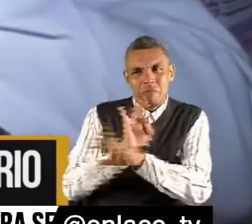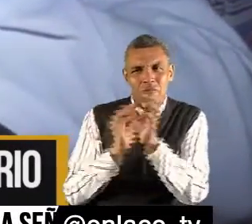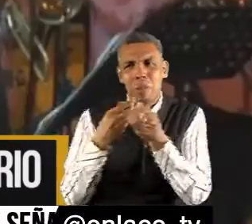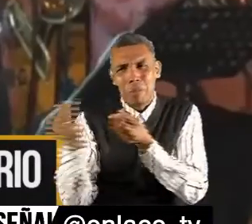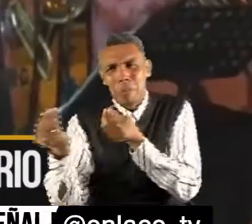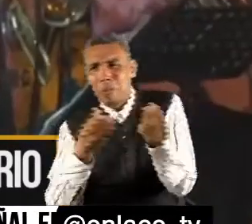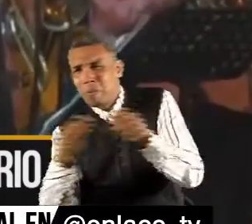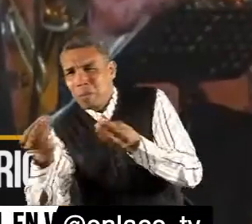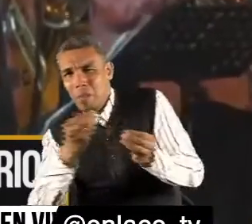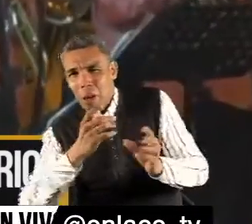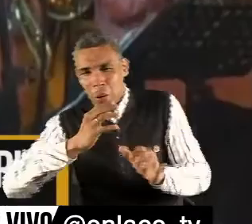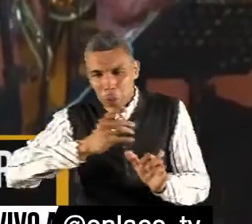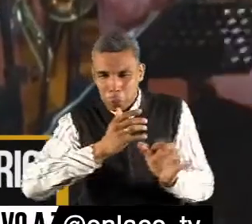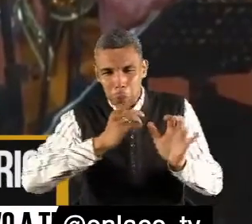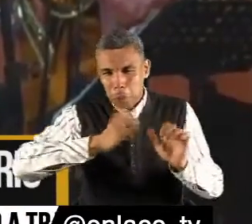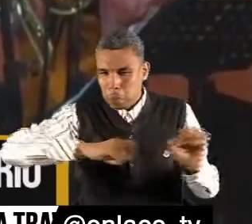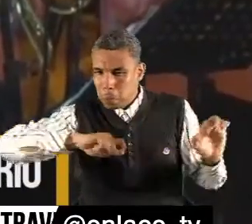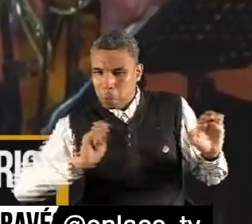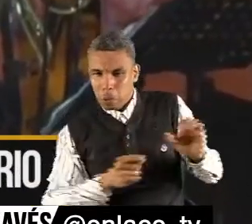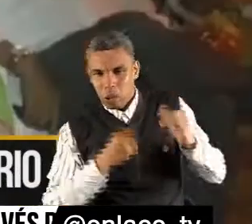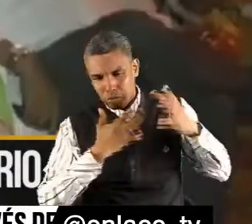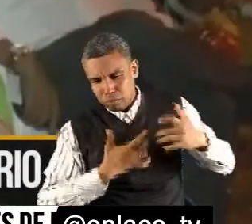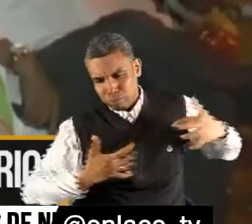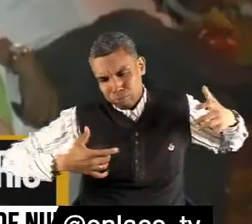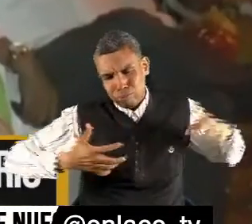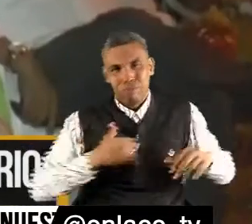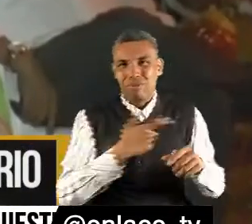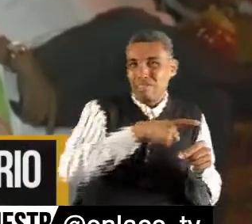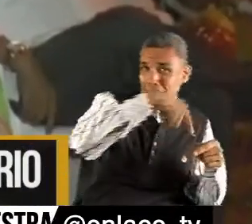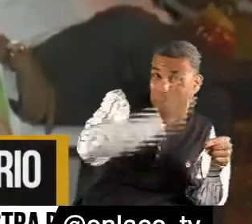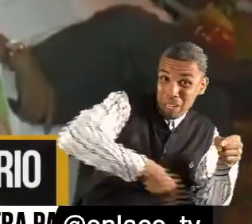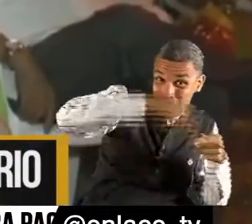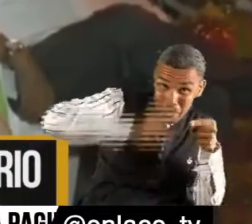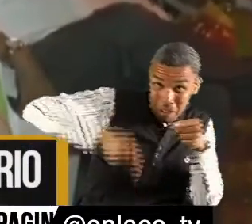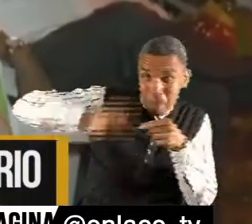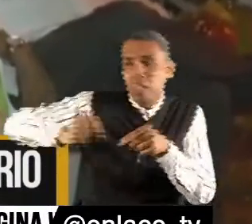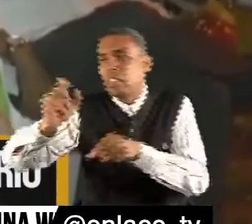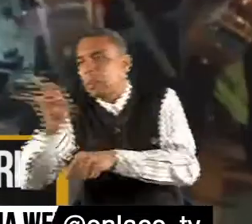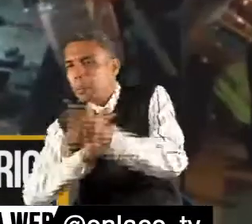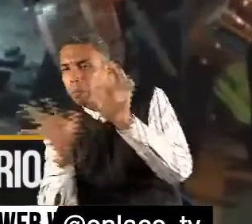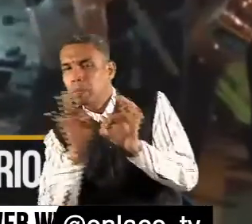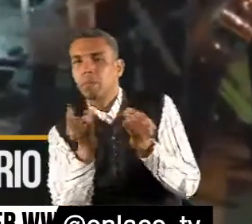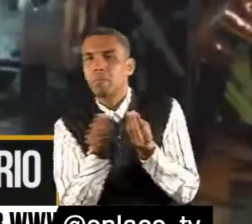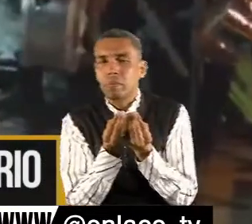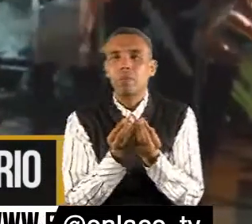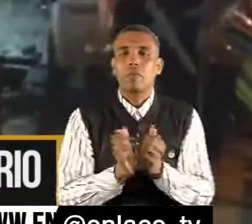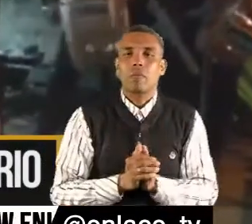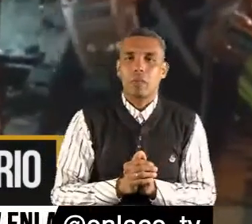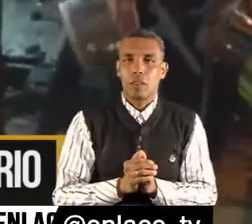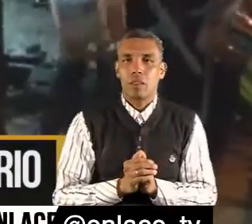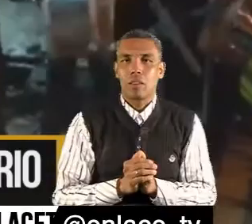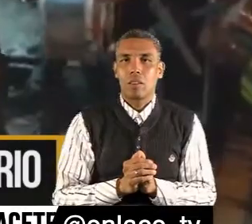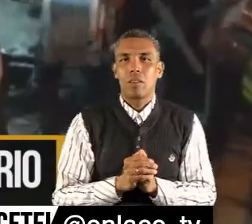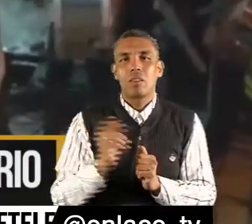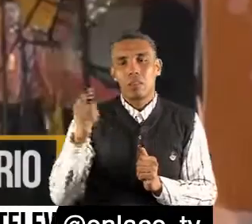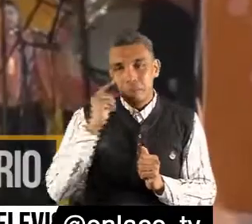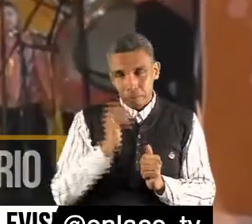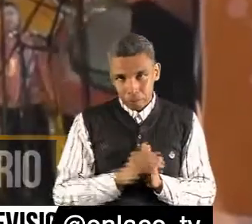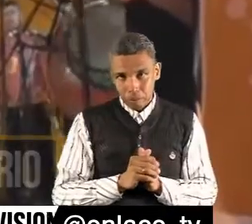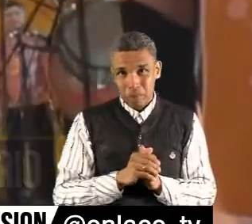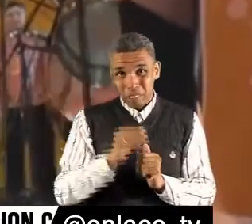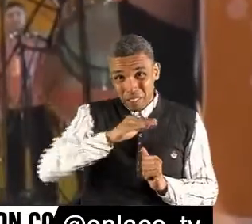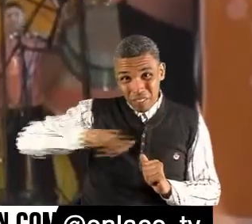bandas y solistas. Por su parte, el Festival de Bandas Folclóricas tendrá lugar en la Plazoleta Cacique Pipatón del 22